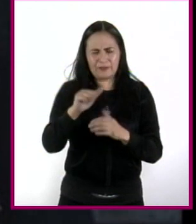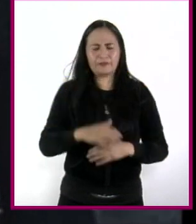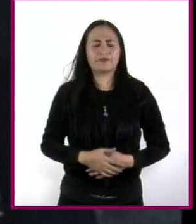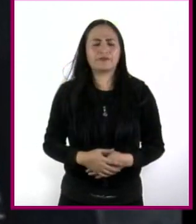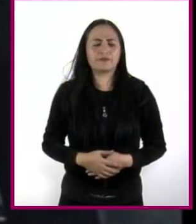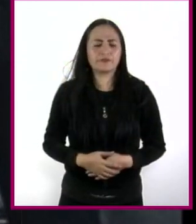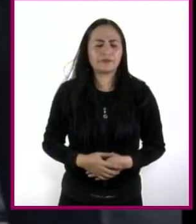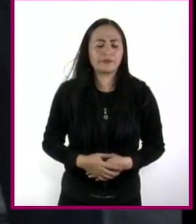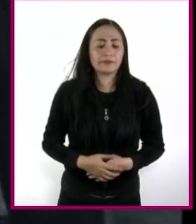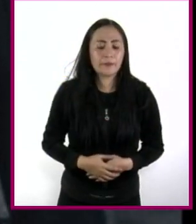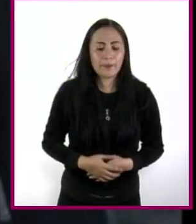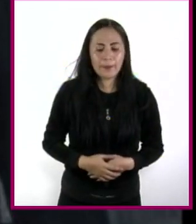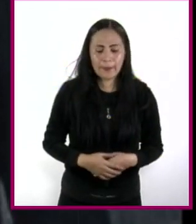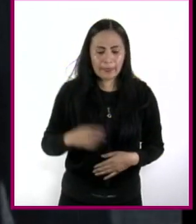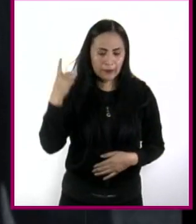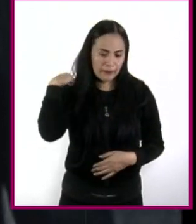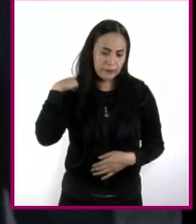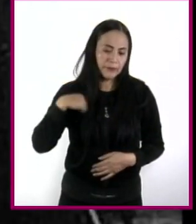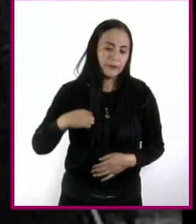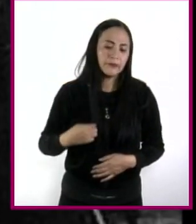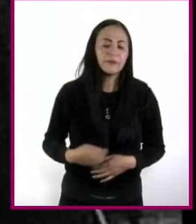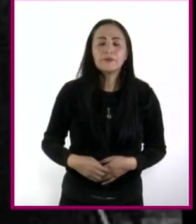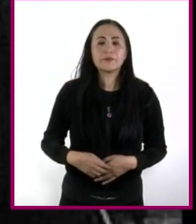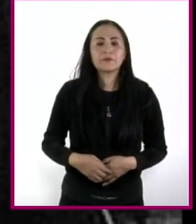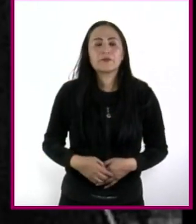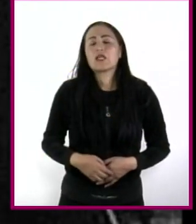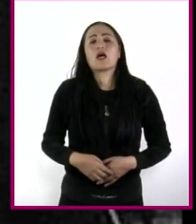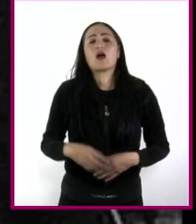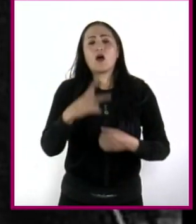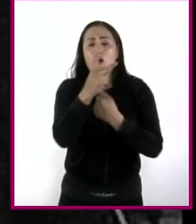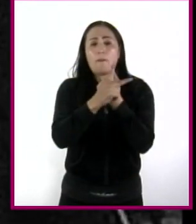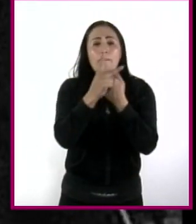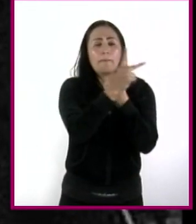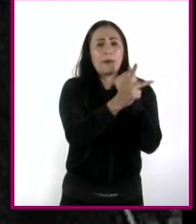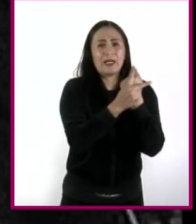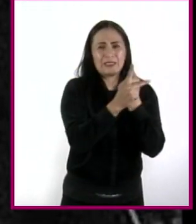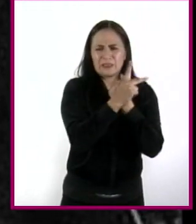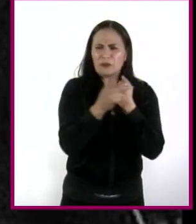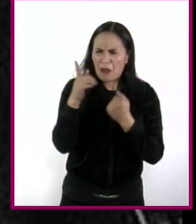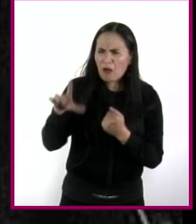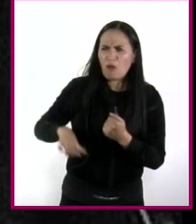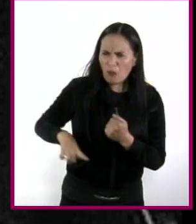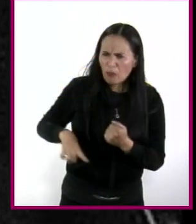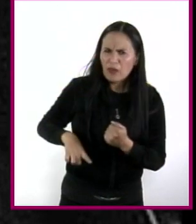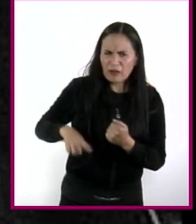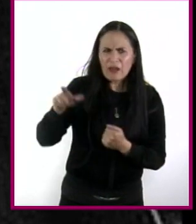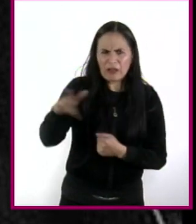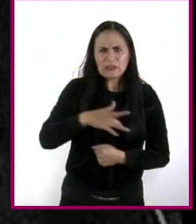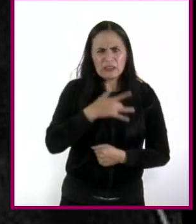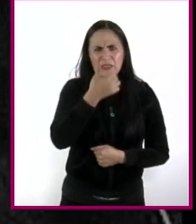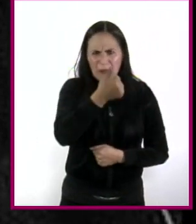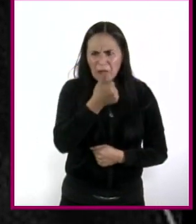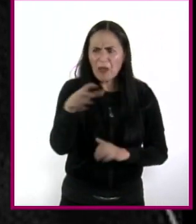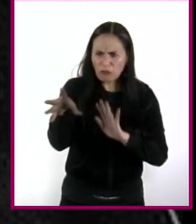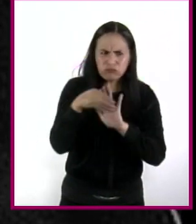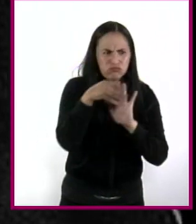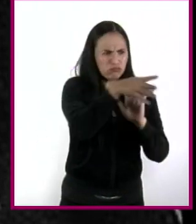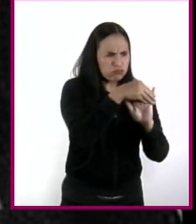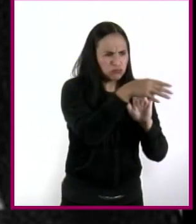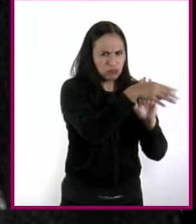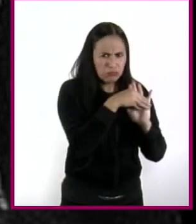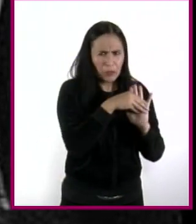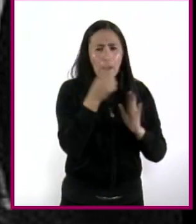cuando fueron muchas las naciones que adoptaron el modelo del estado de bienestar como forma de gobierno, a partir